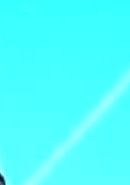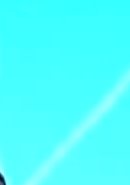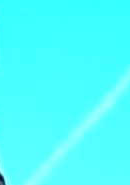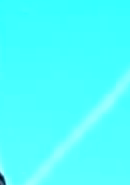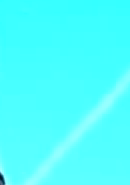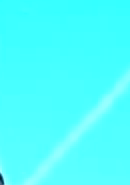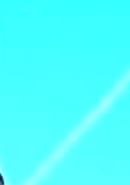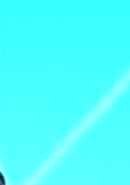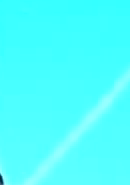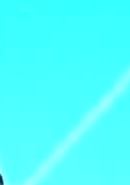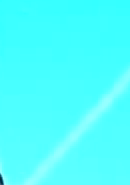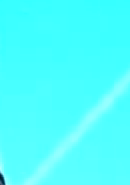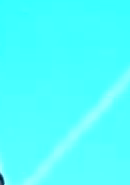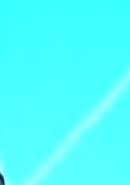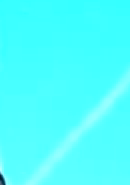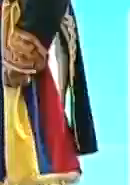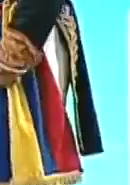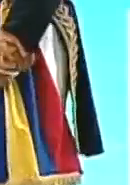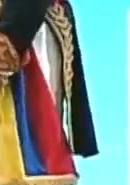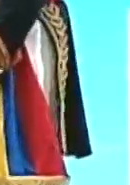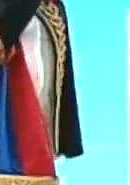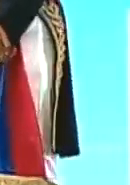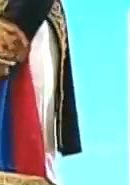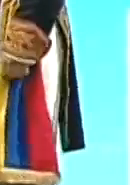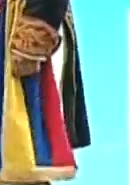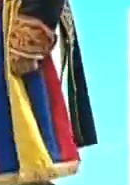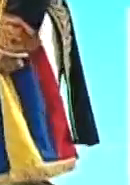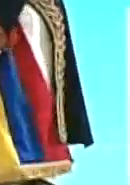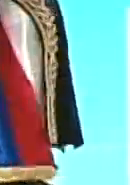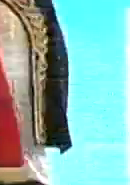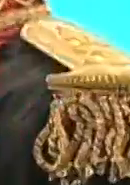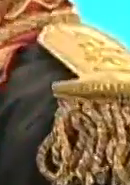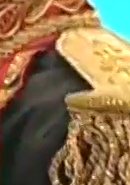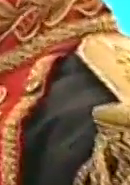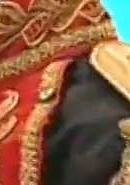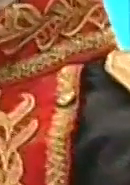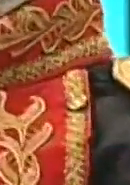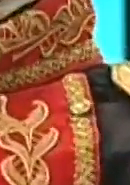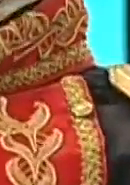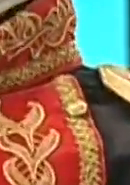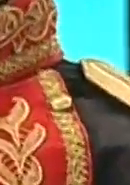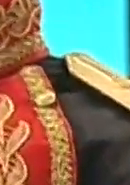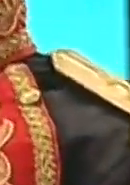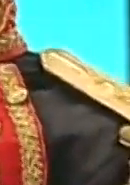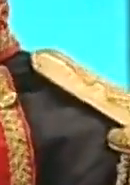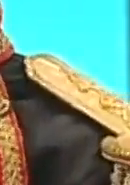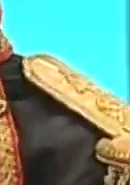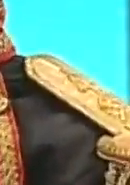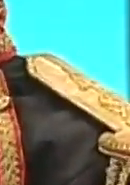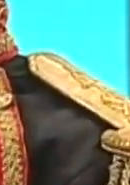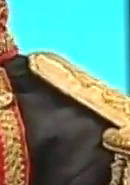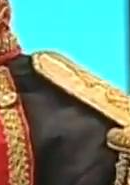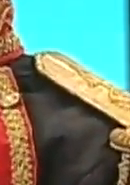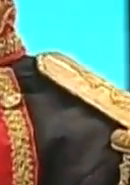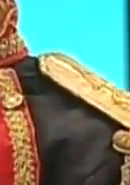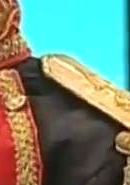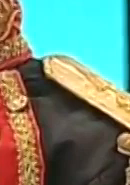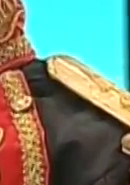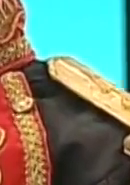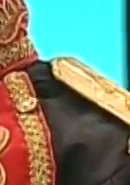la Junta de Gobierno de Buenos Aires. Usted tiene toda la razón. Esas son más que